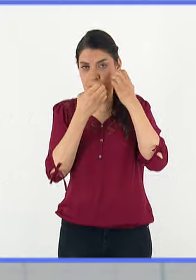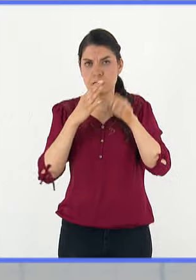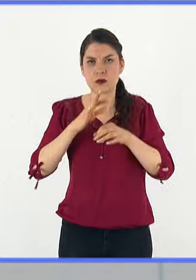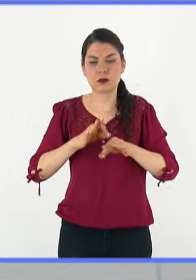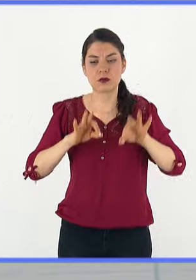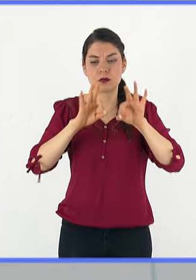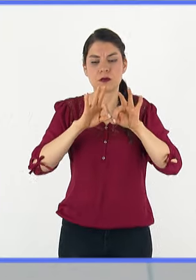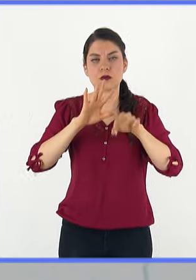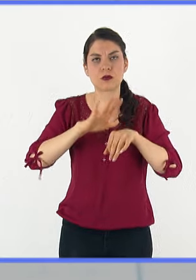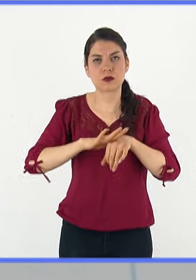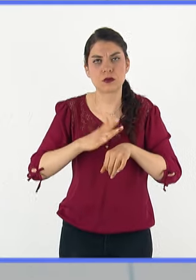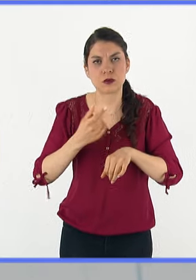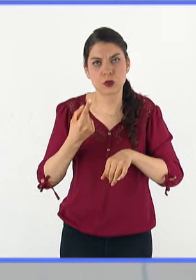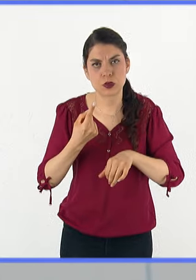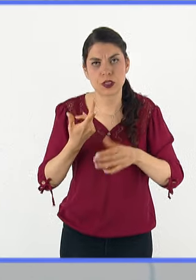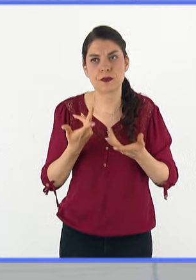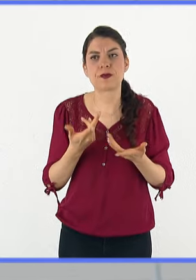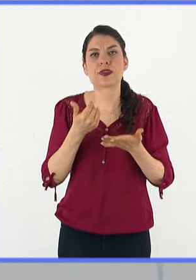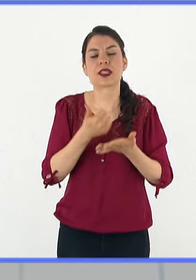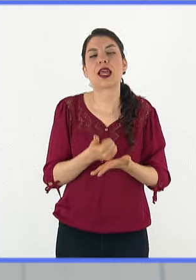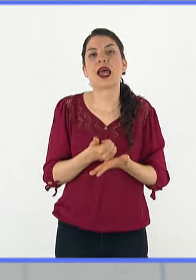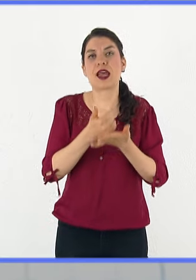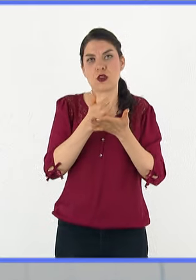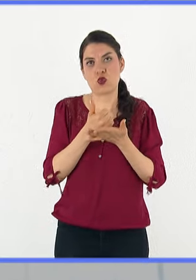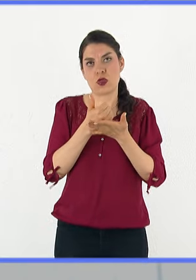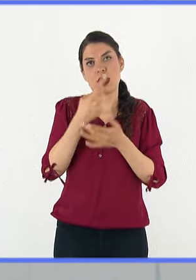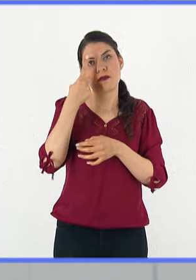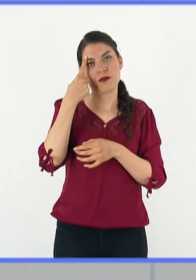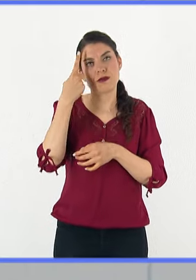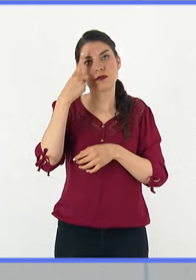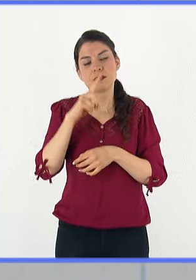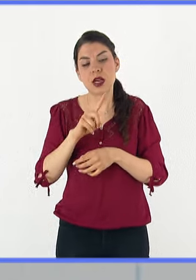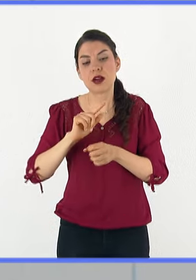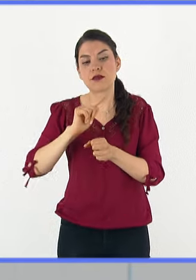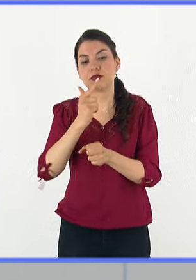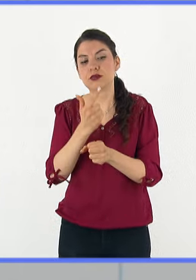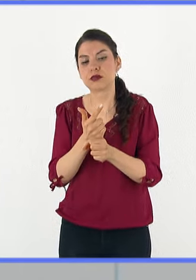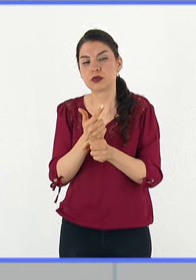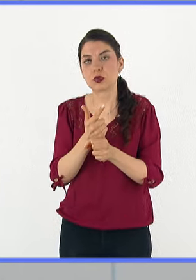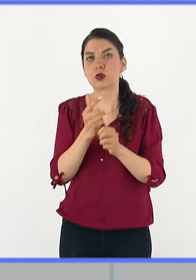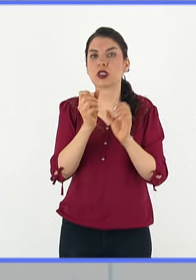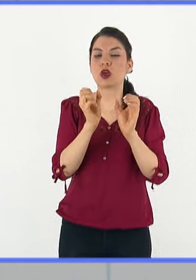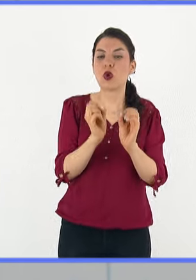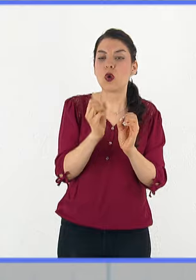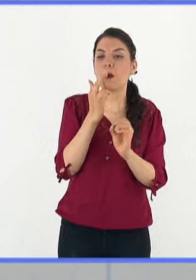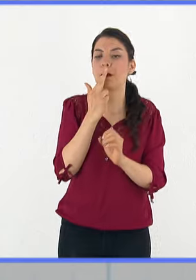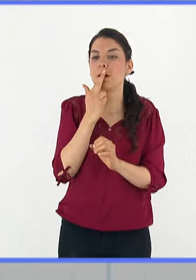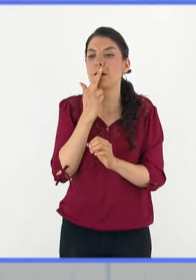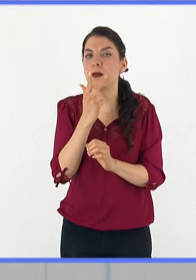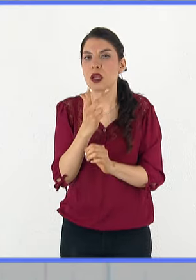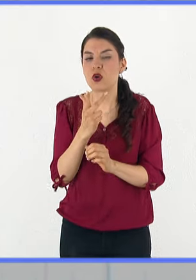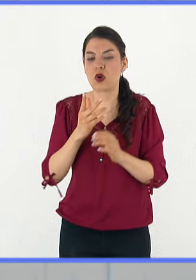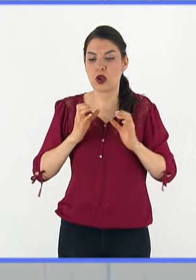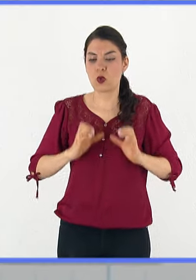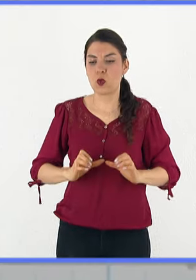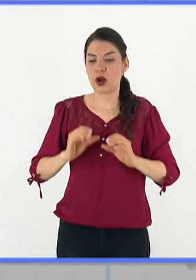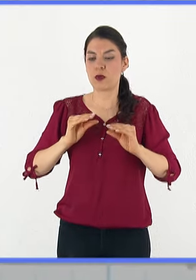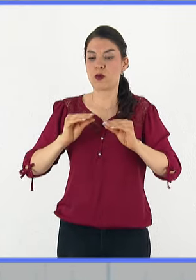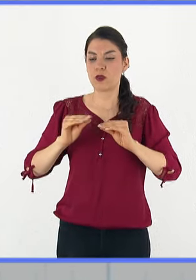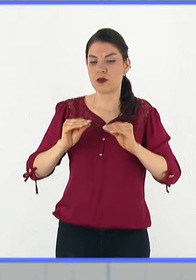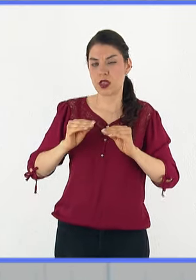ha estado evolucionando cada día nos ayuda demasiado a encontrar o mejorar rendimientos prevenir